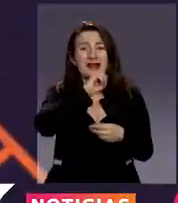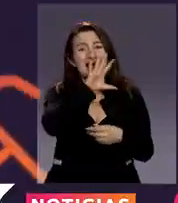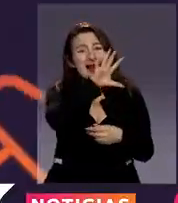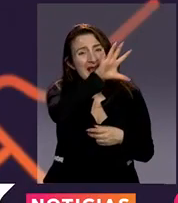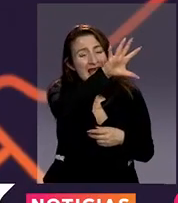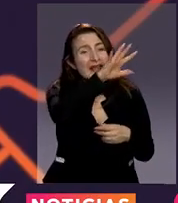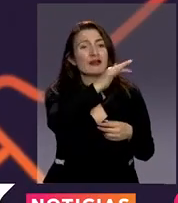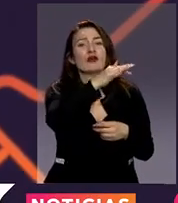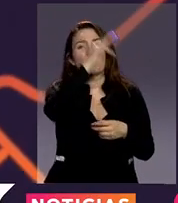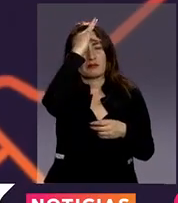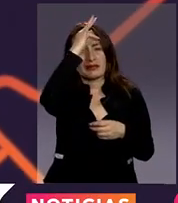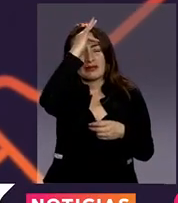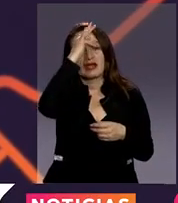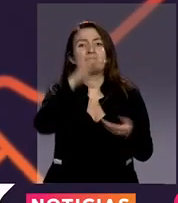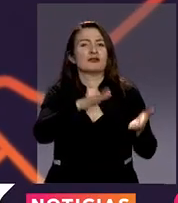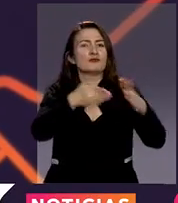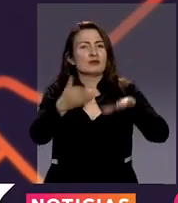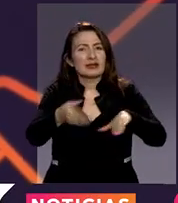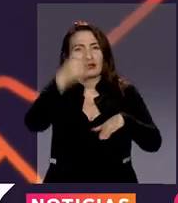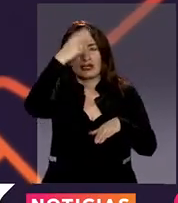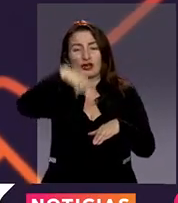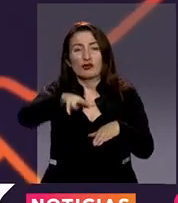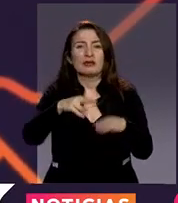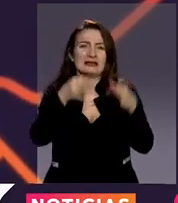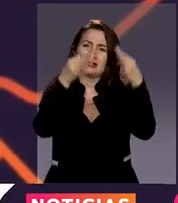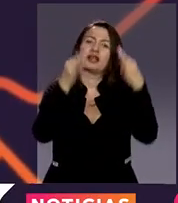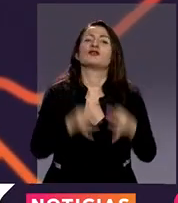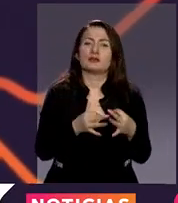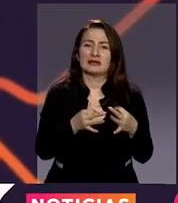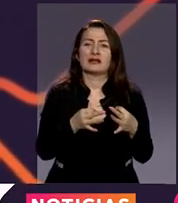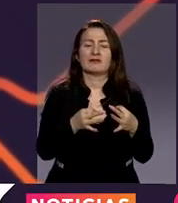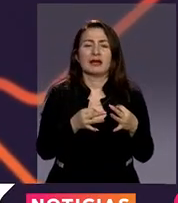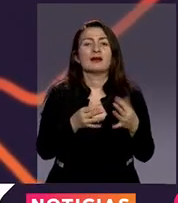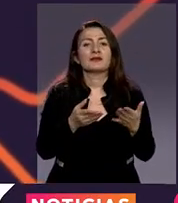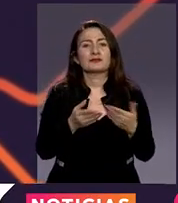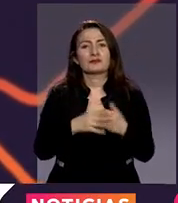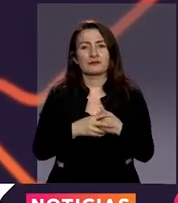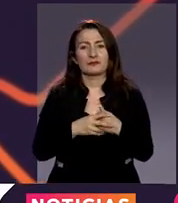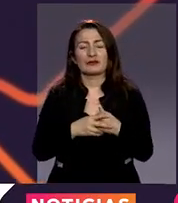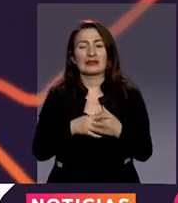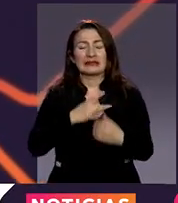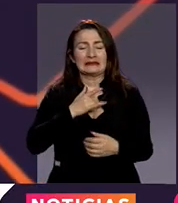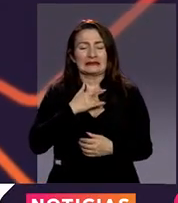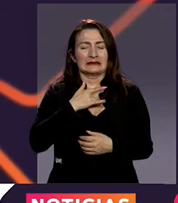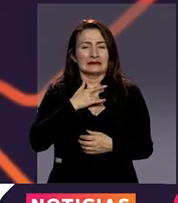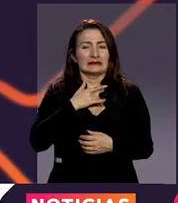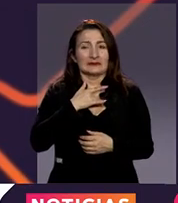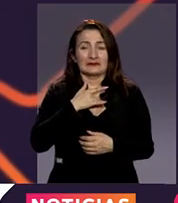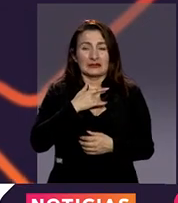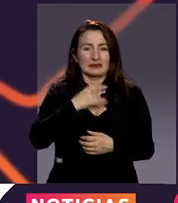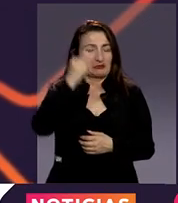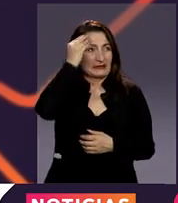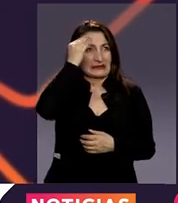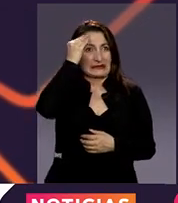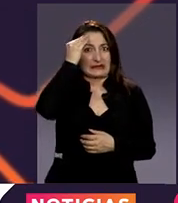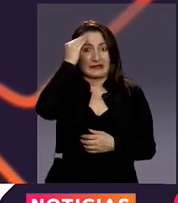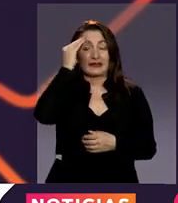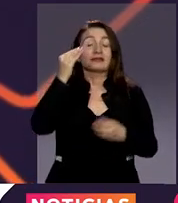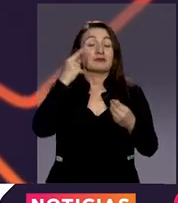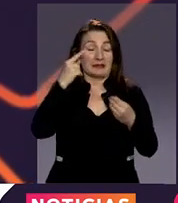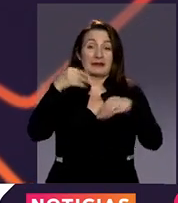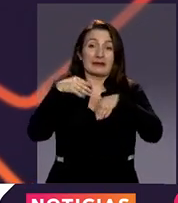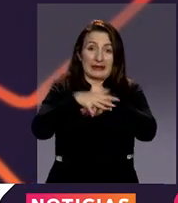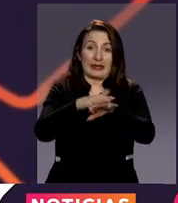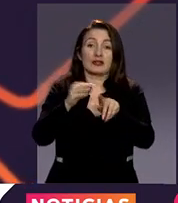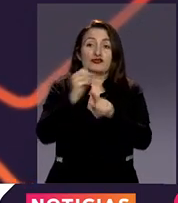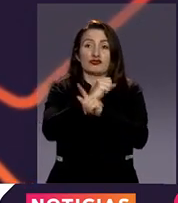del hospital por la muerte de su hijo. Y estoy segurísima también que se han conmovido con esa imagen que yo mostré también aquí en mis redes sociales